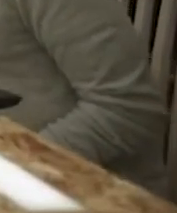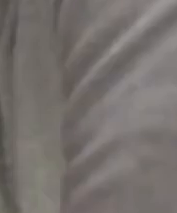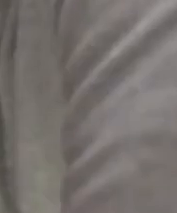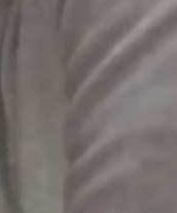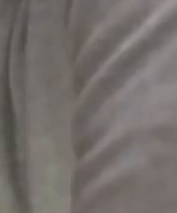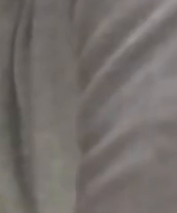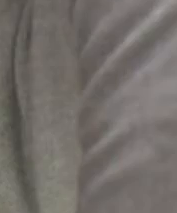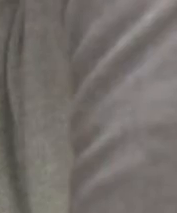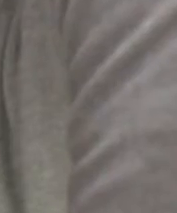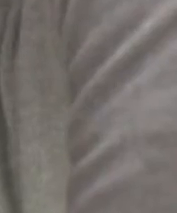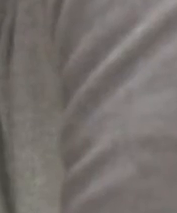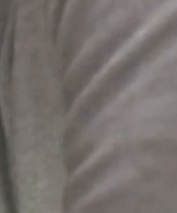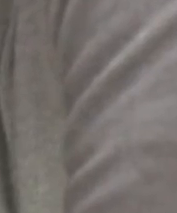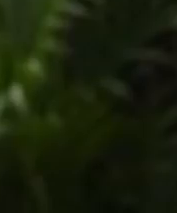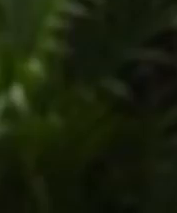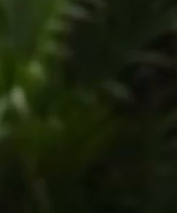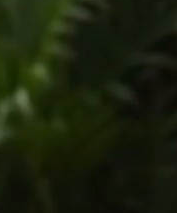¿Perdón?